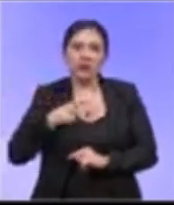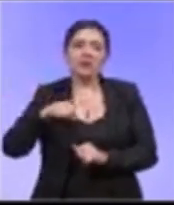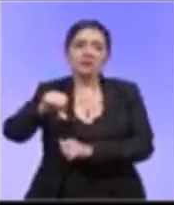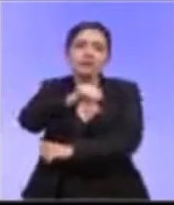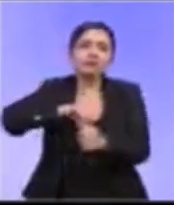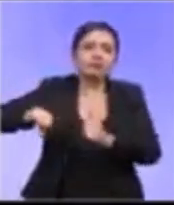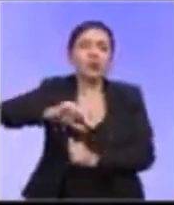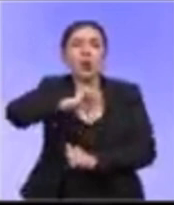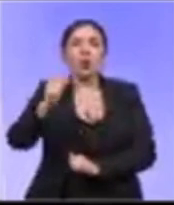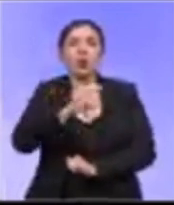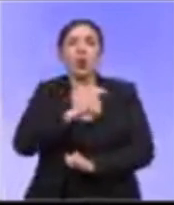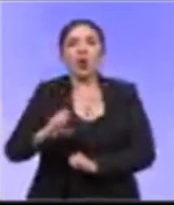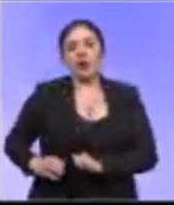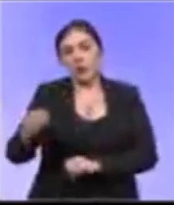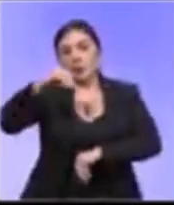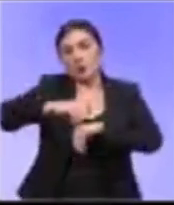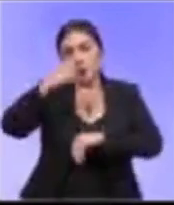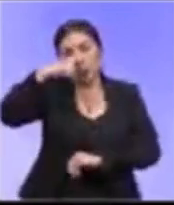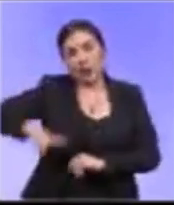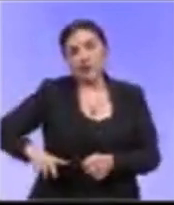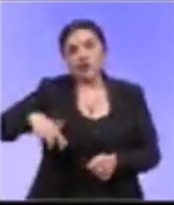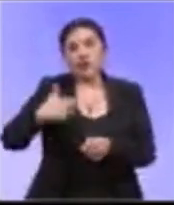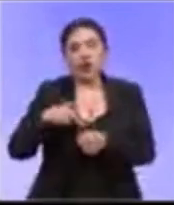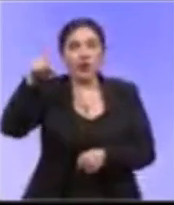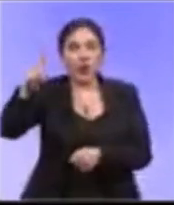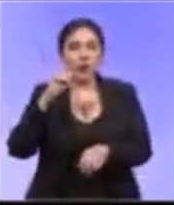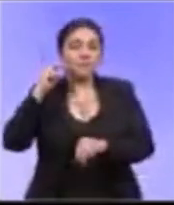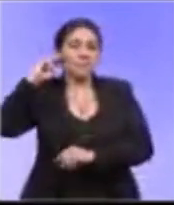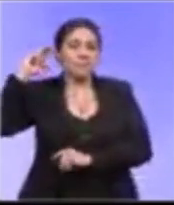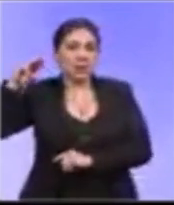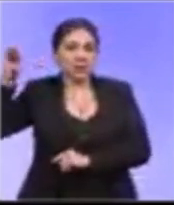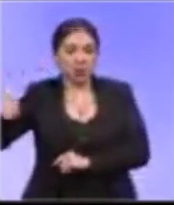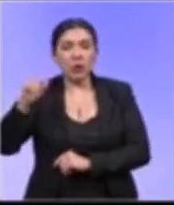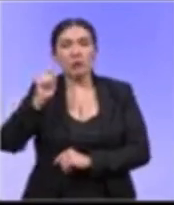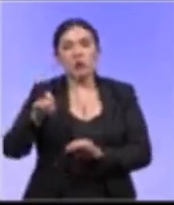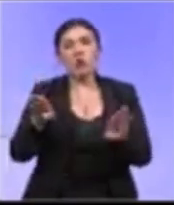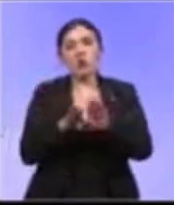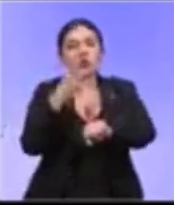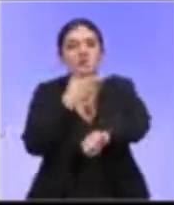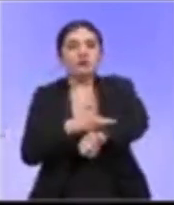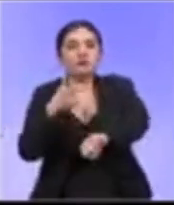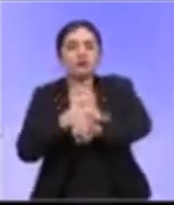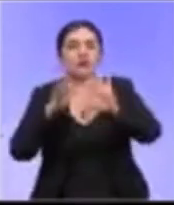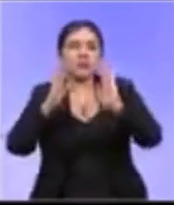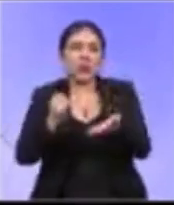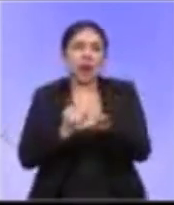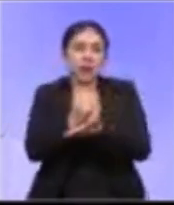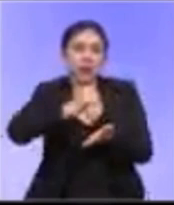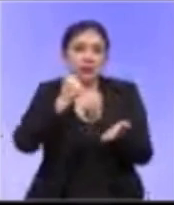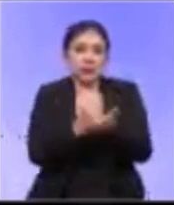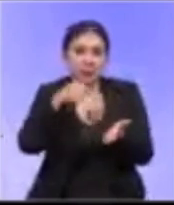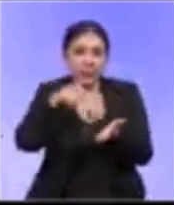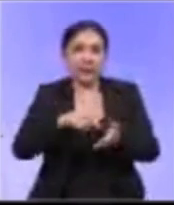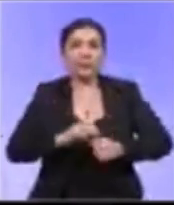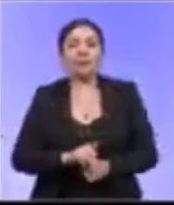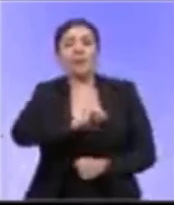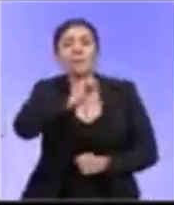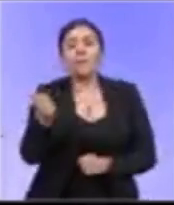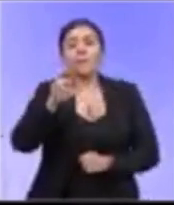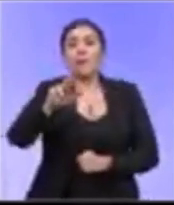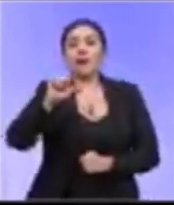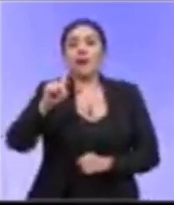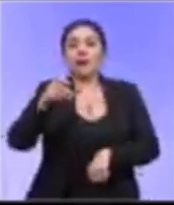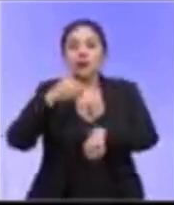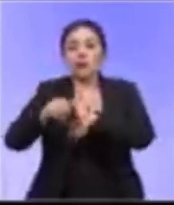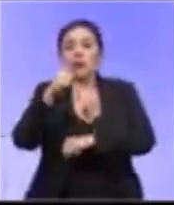la candidatura a la gubernatura de michoacán de ocampo en los términos precisa dos en el fallo en los recursos de apelación